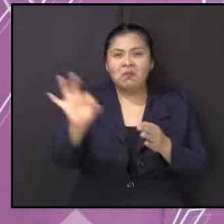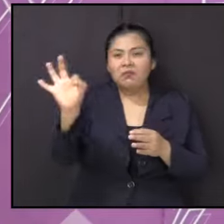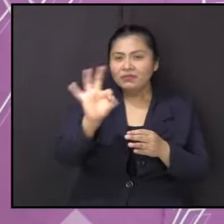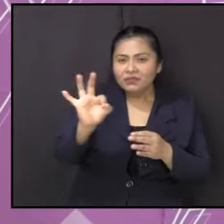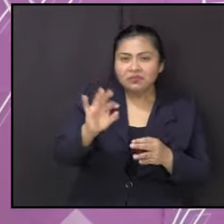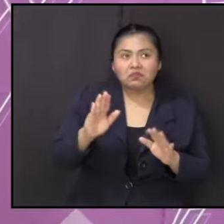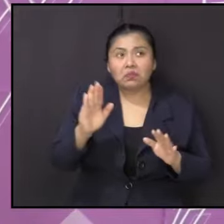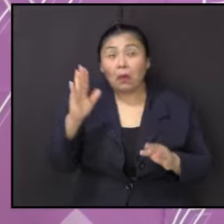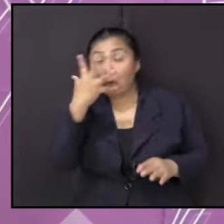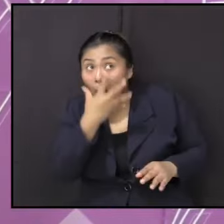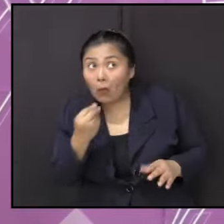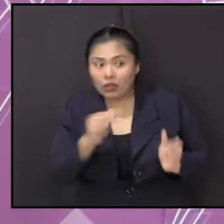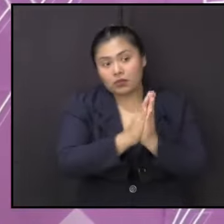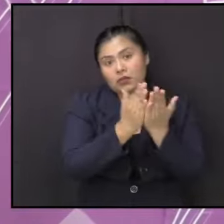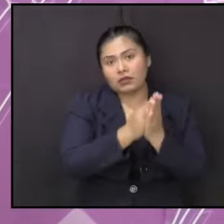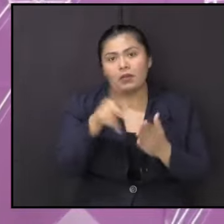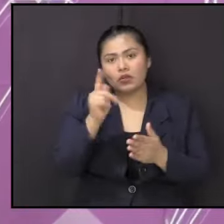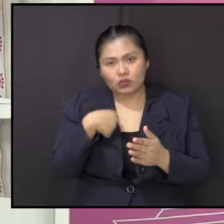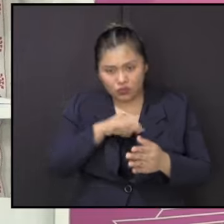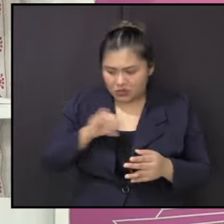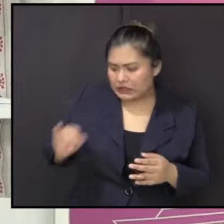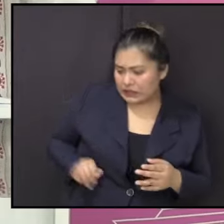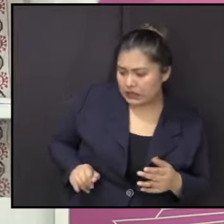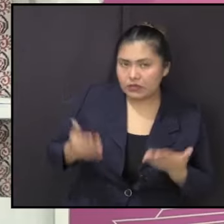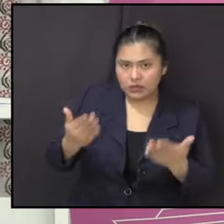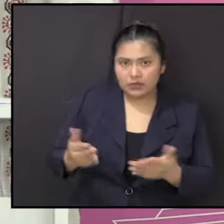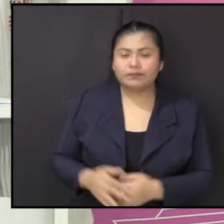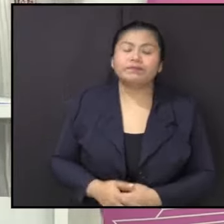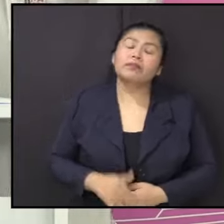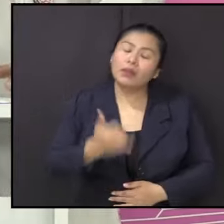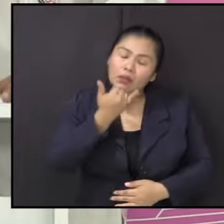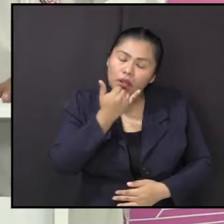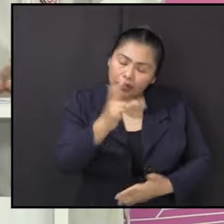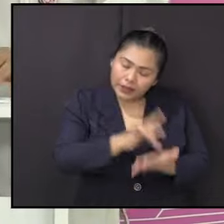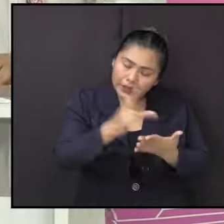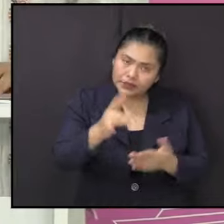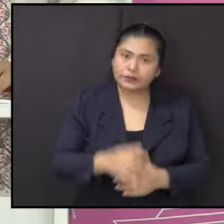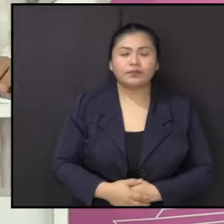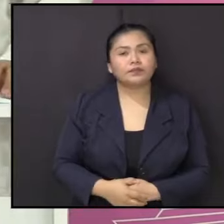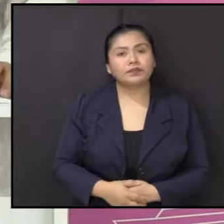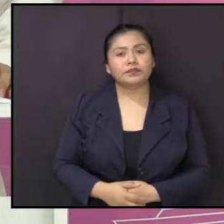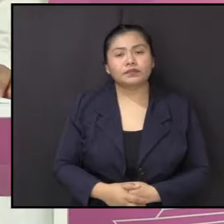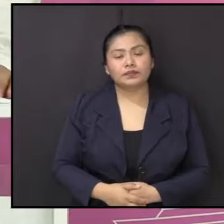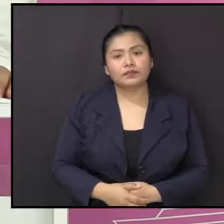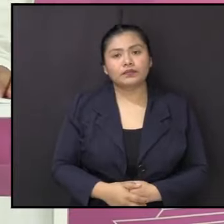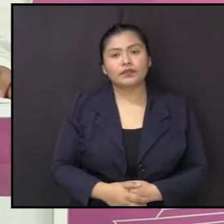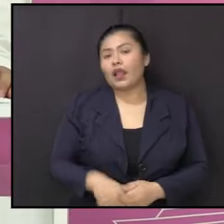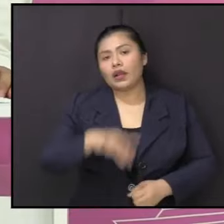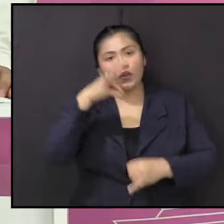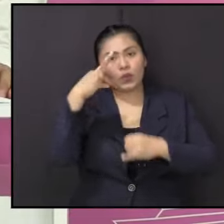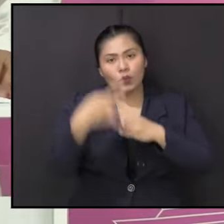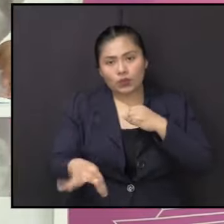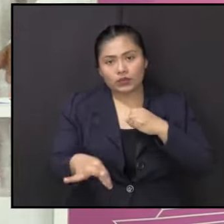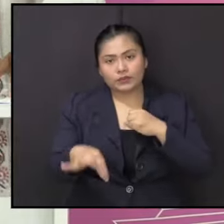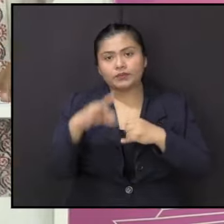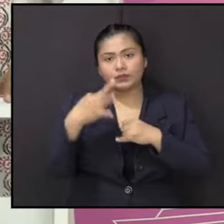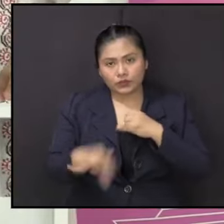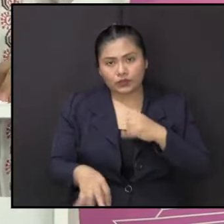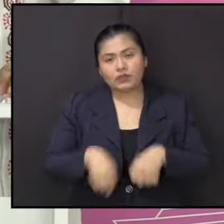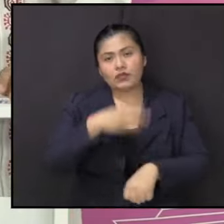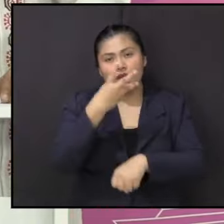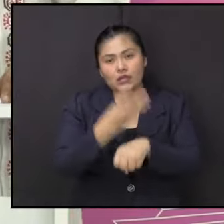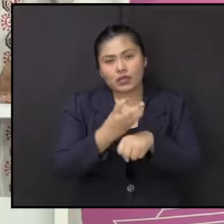bonito el libro, pero vamos a interesarnos por ellos. Gracias, candidata. Pasamos ya a la última ronda de este tercer